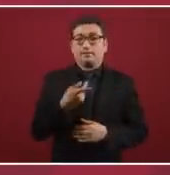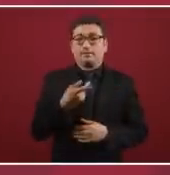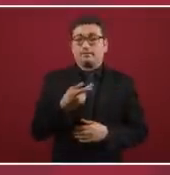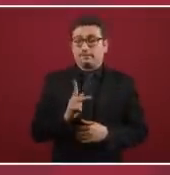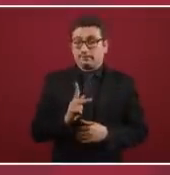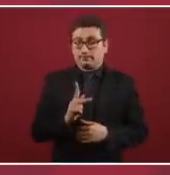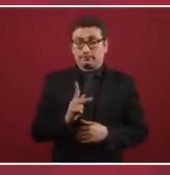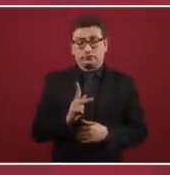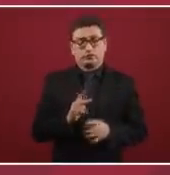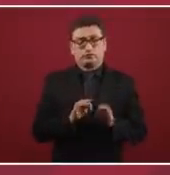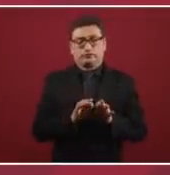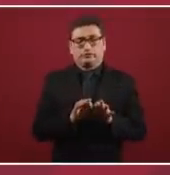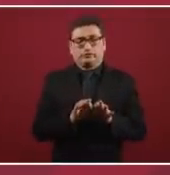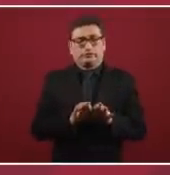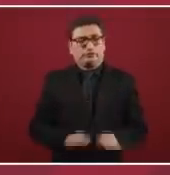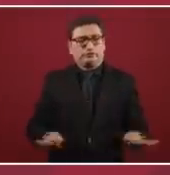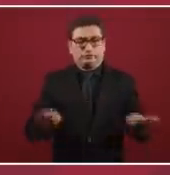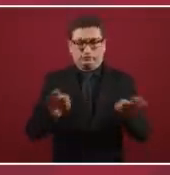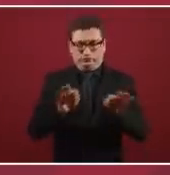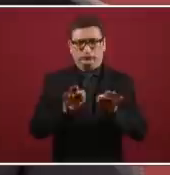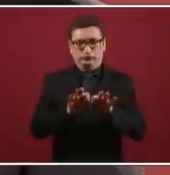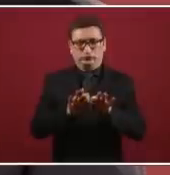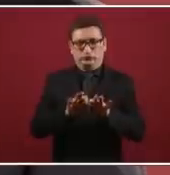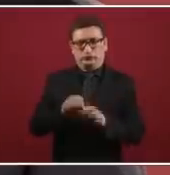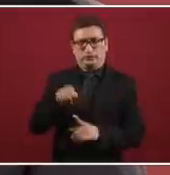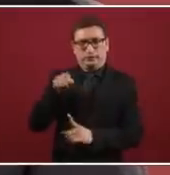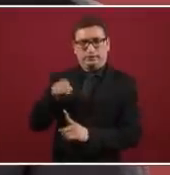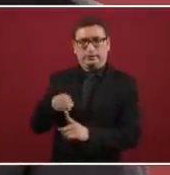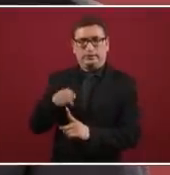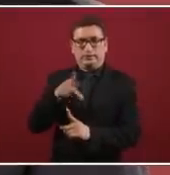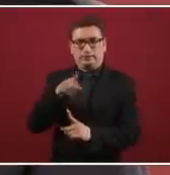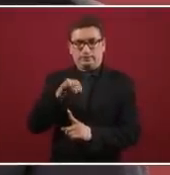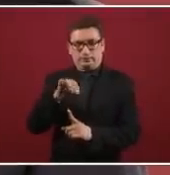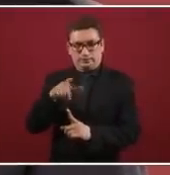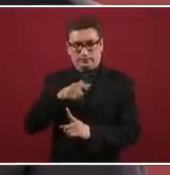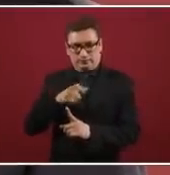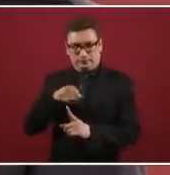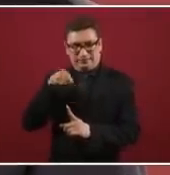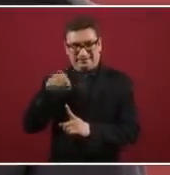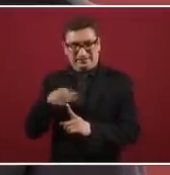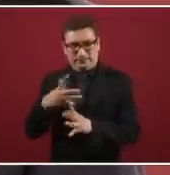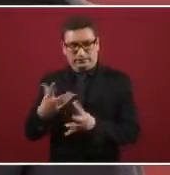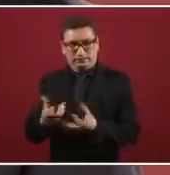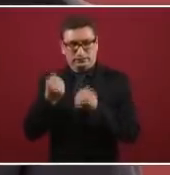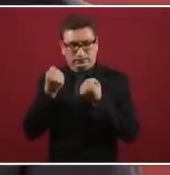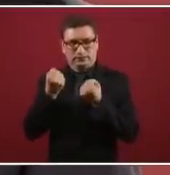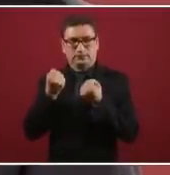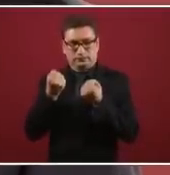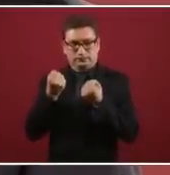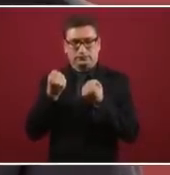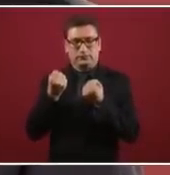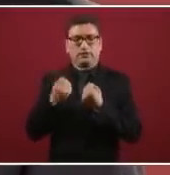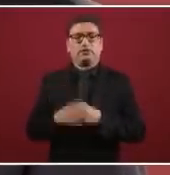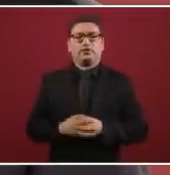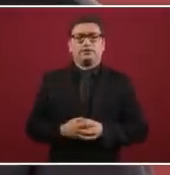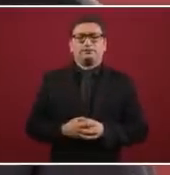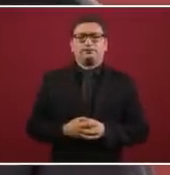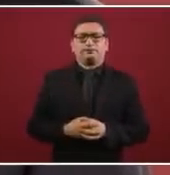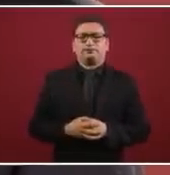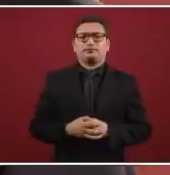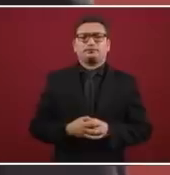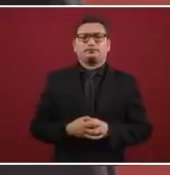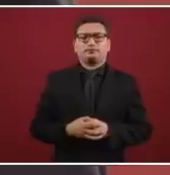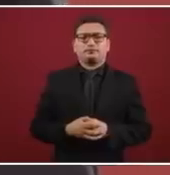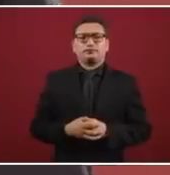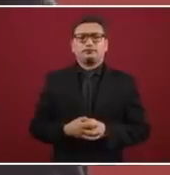estratégico el recuperar Pemex, el rescatar a Pemex, como